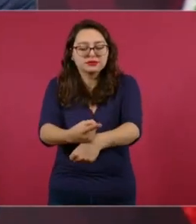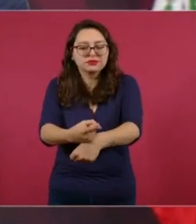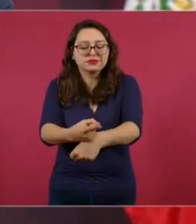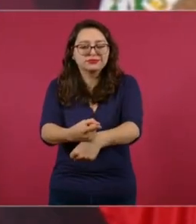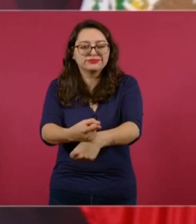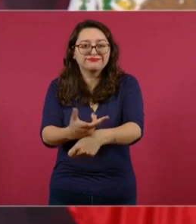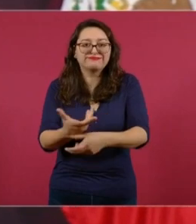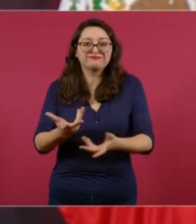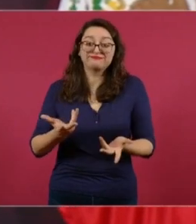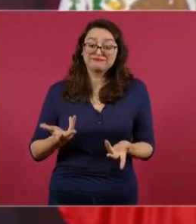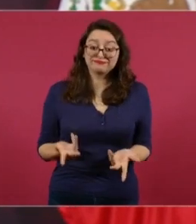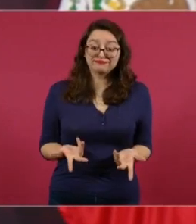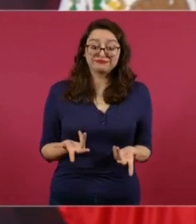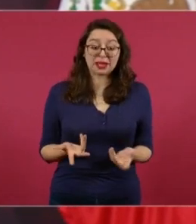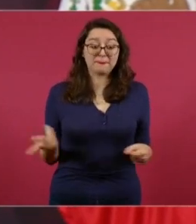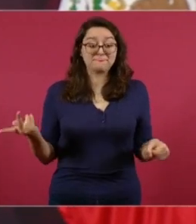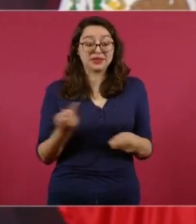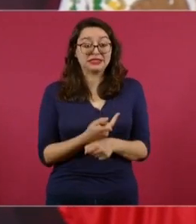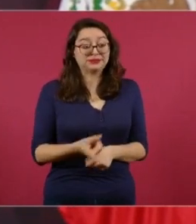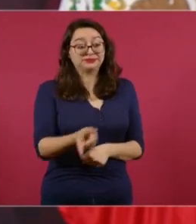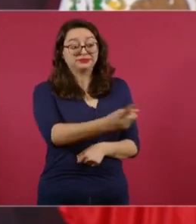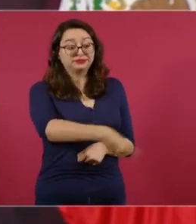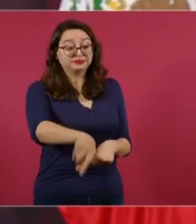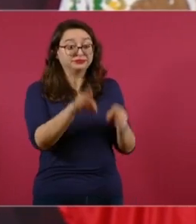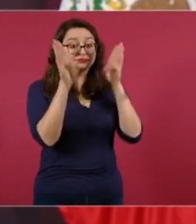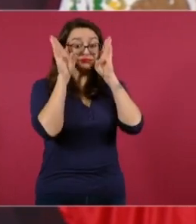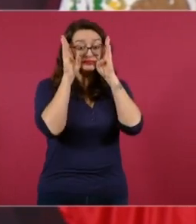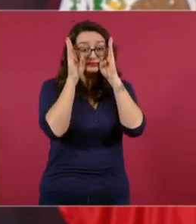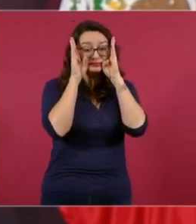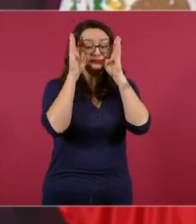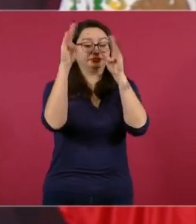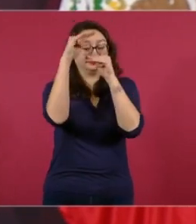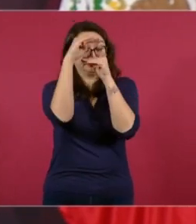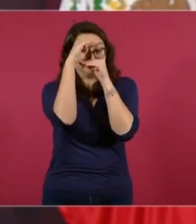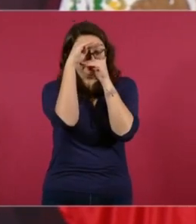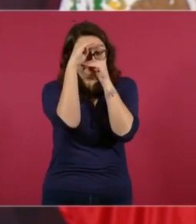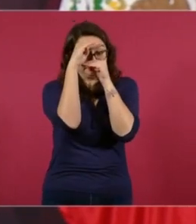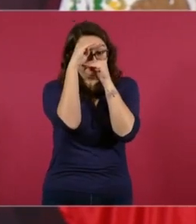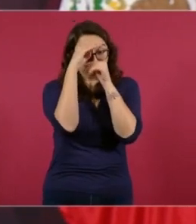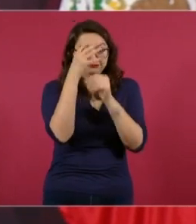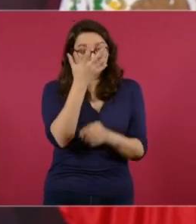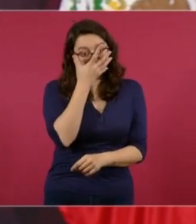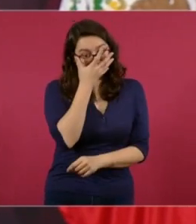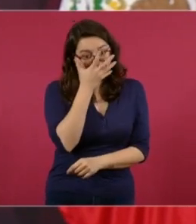características del conservadurismo es la hipocresía.